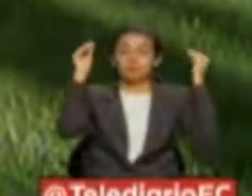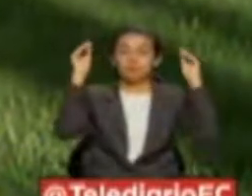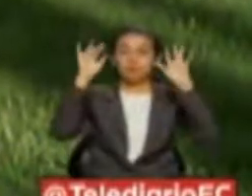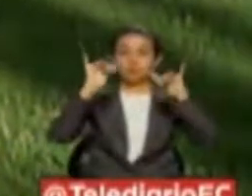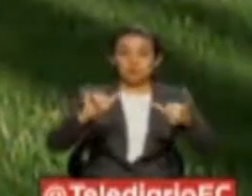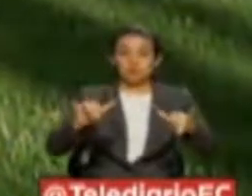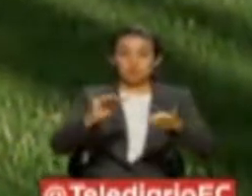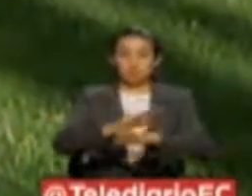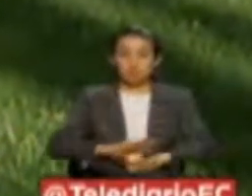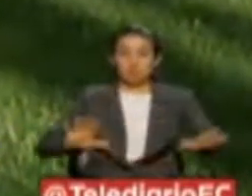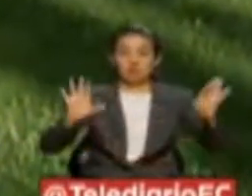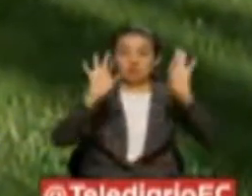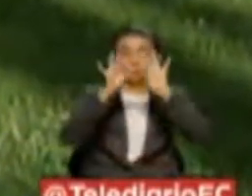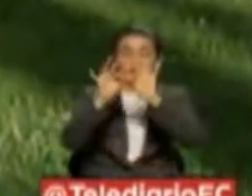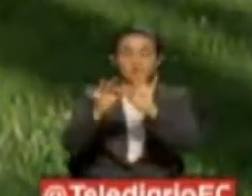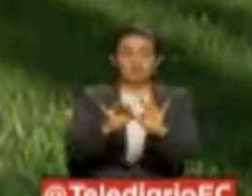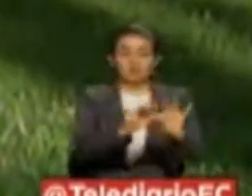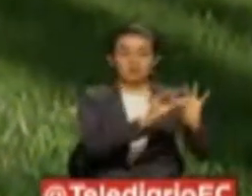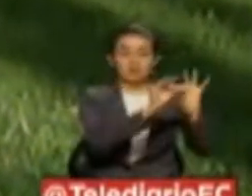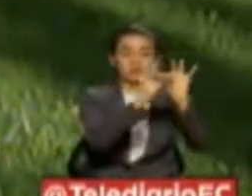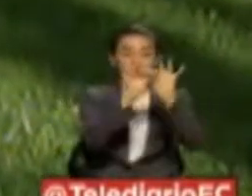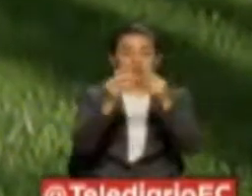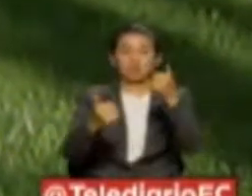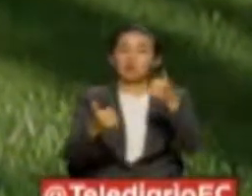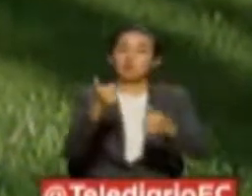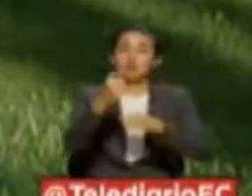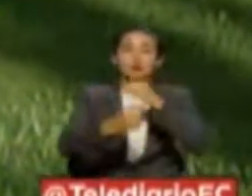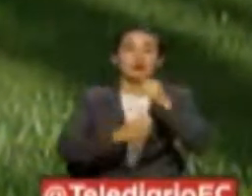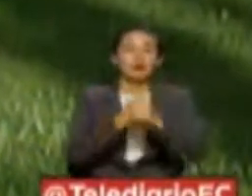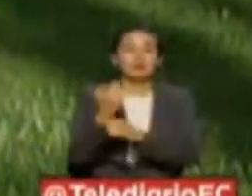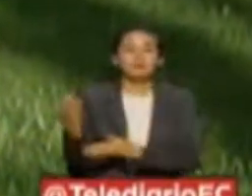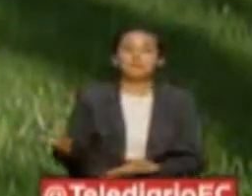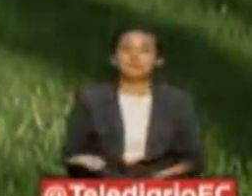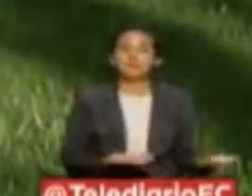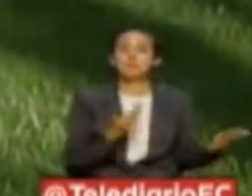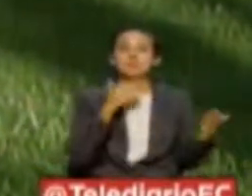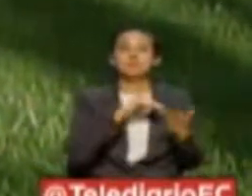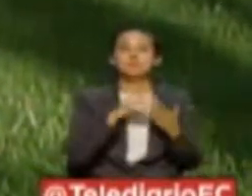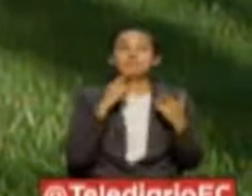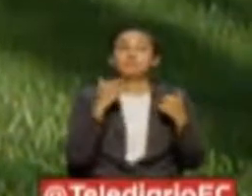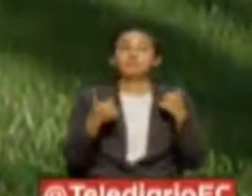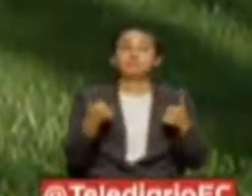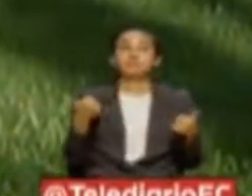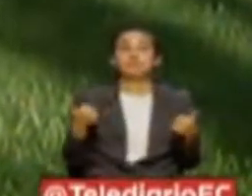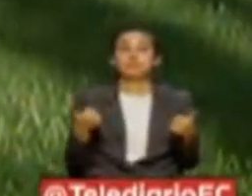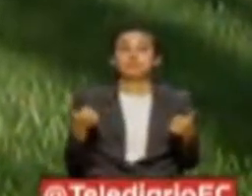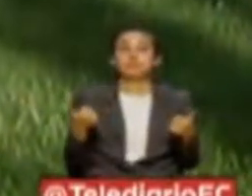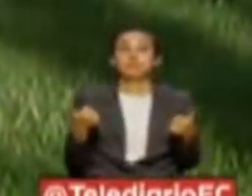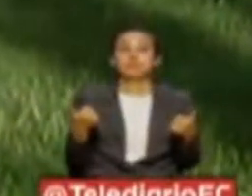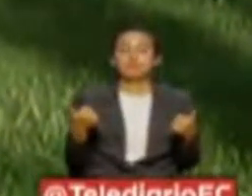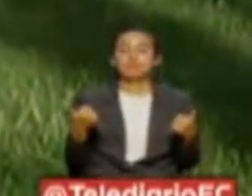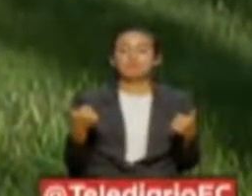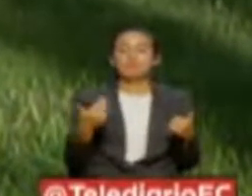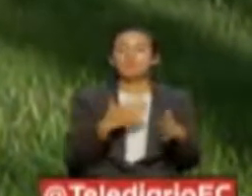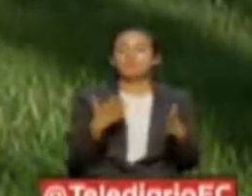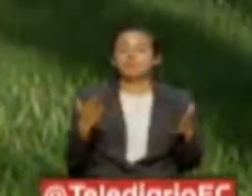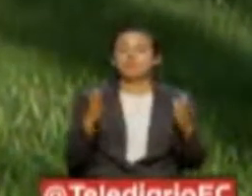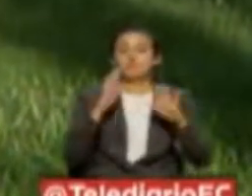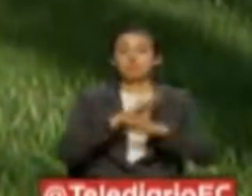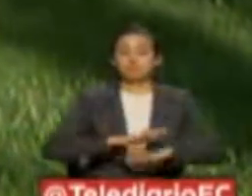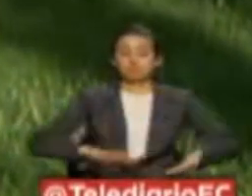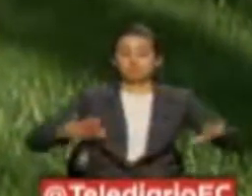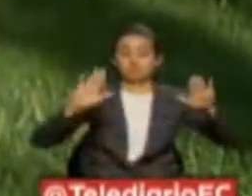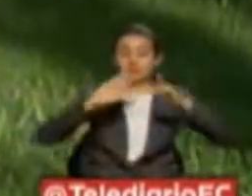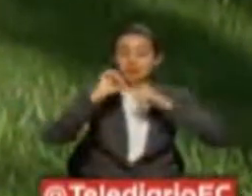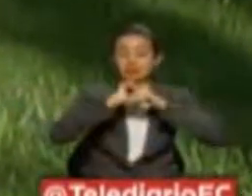está preparando. Cuéntenos un poco desde qué año se está realizando esta carrera, cuál es el objetivo que ustedes persiguen en entrenarlos desde